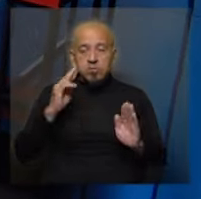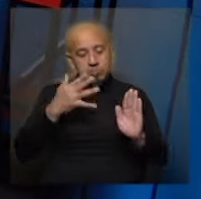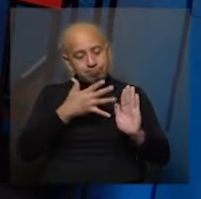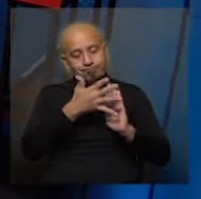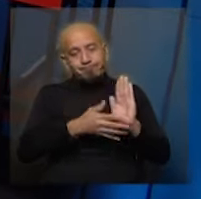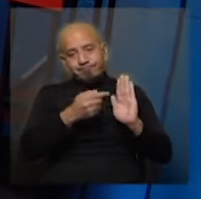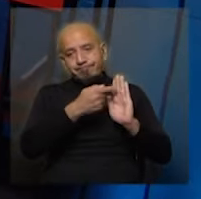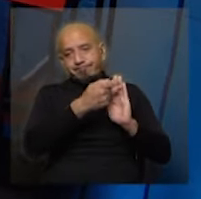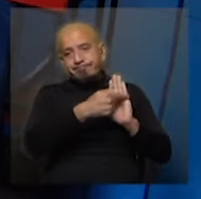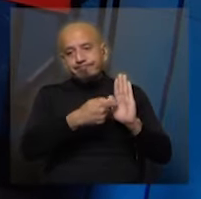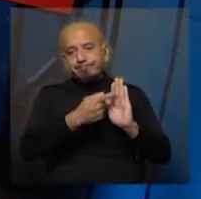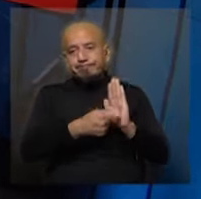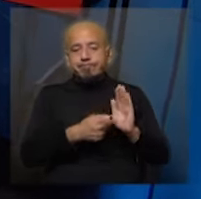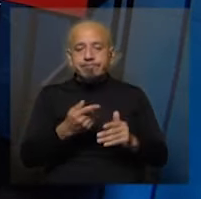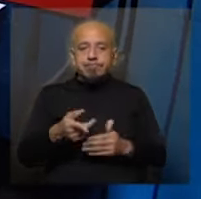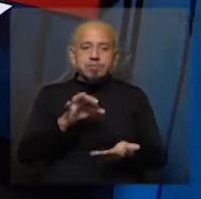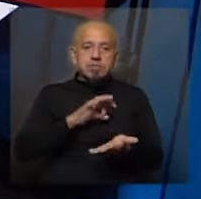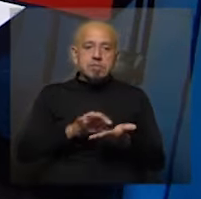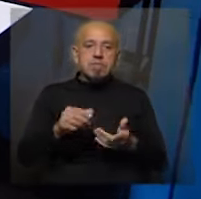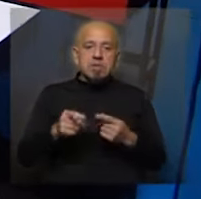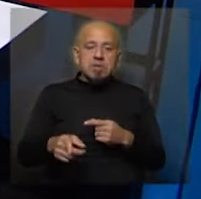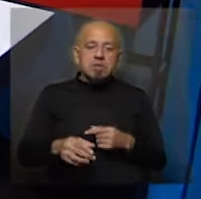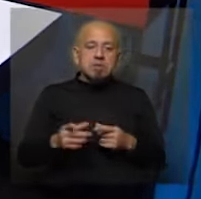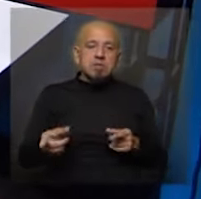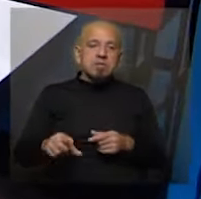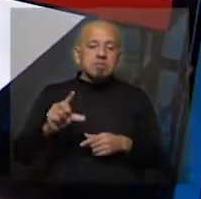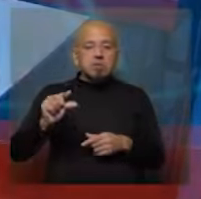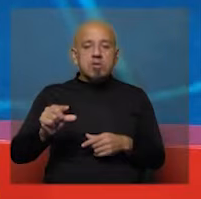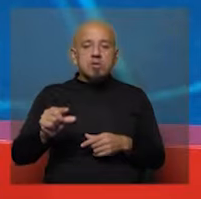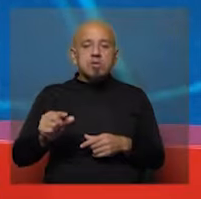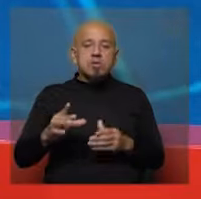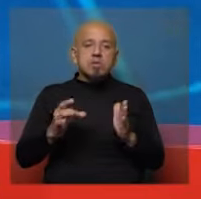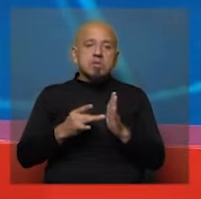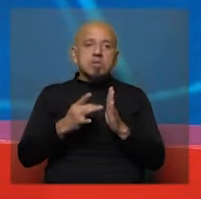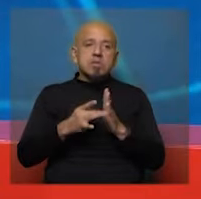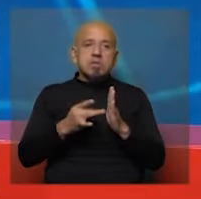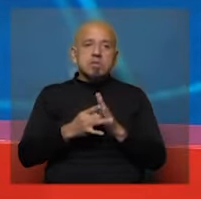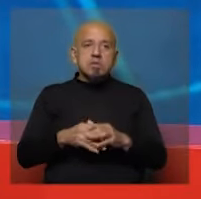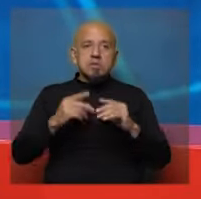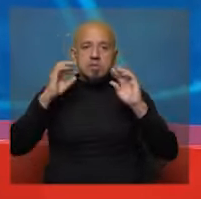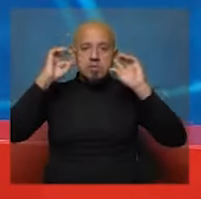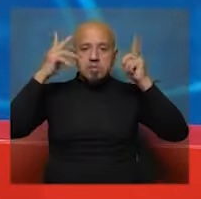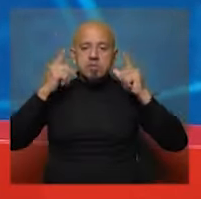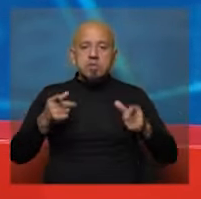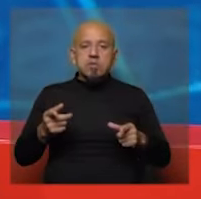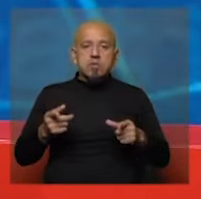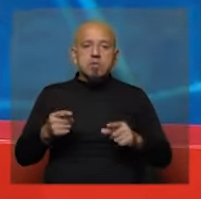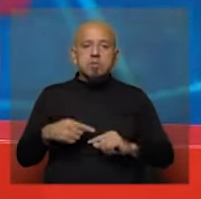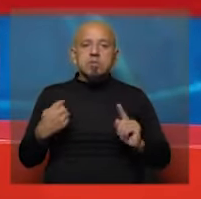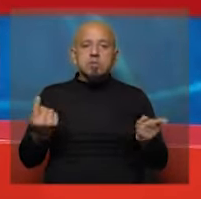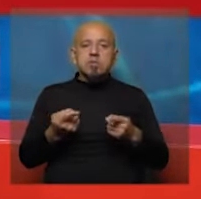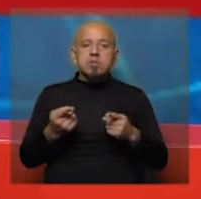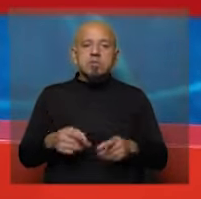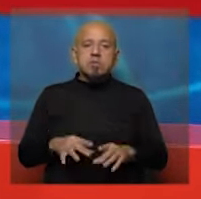hay menos servicios que prestan menos servicios o sea los servicios de violencia de género del interior del país atienden